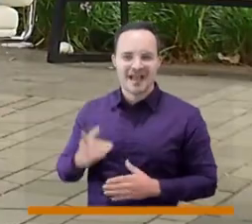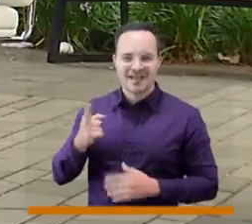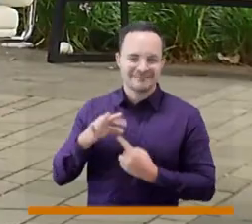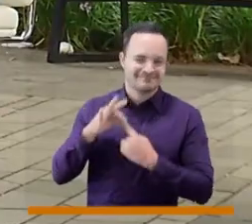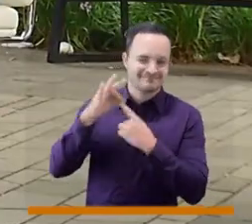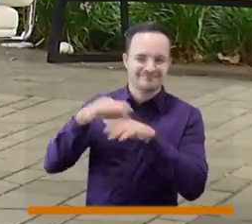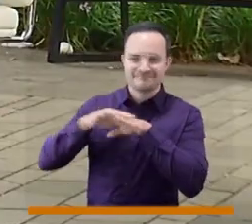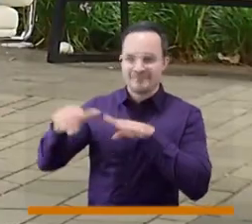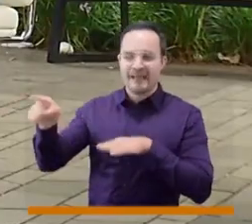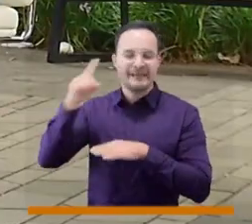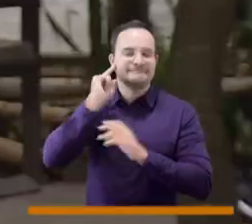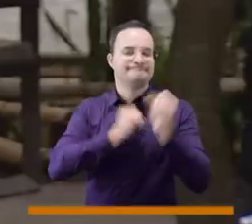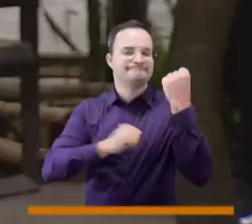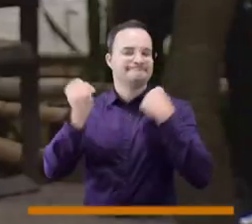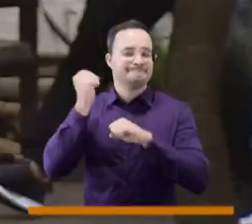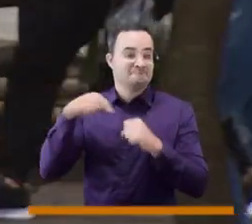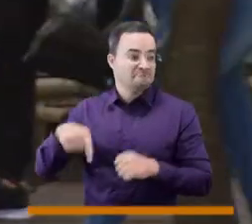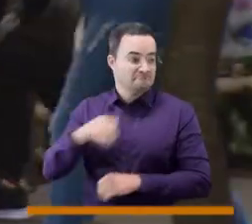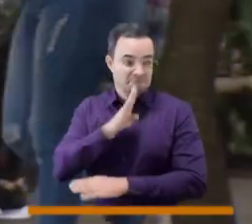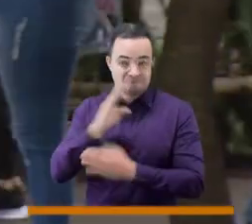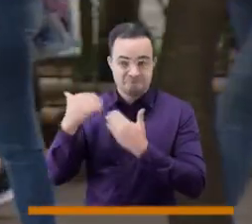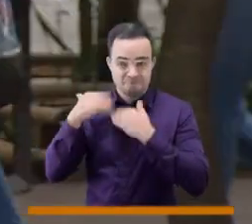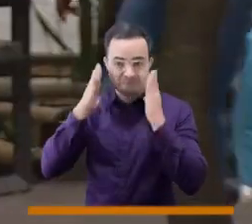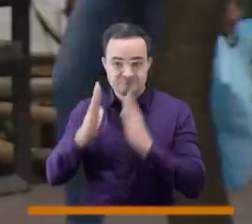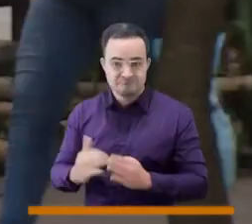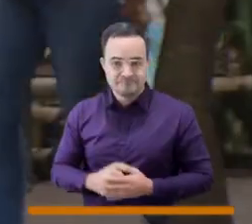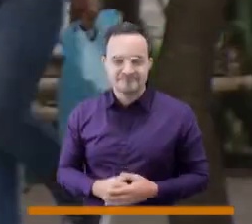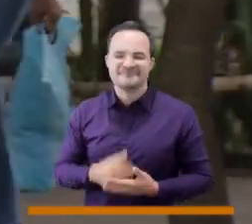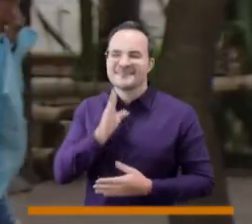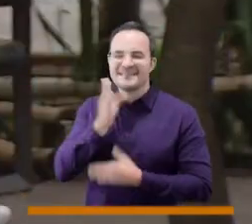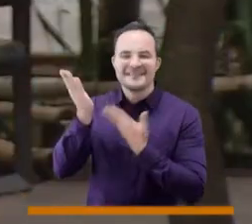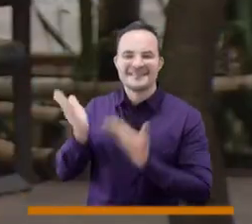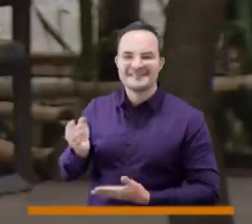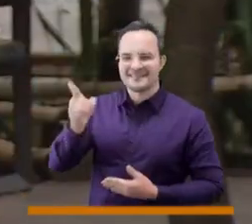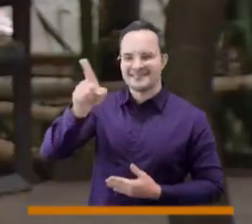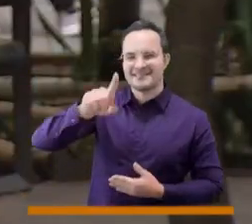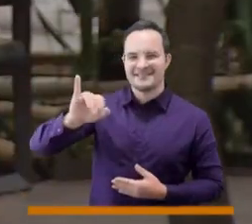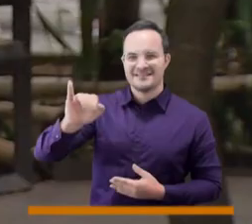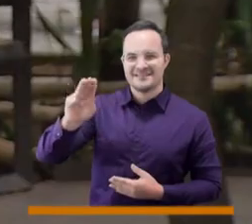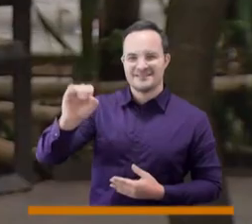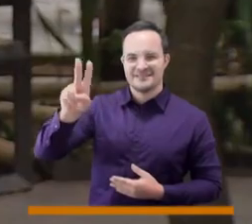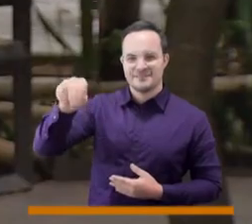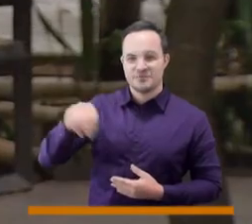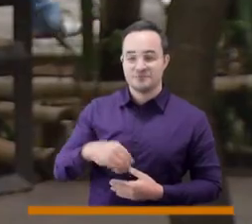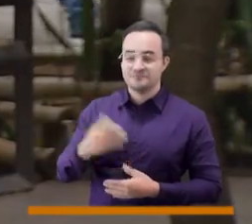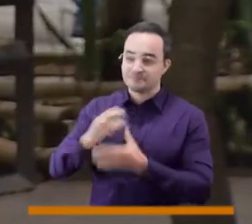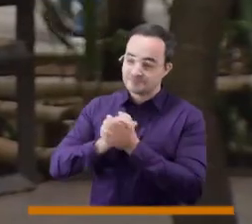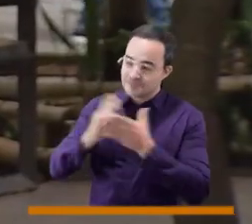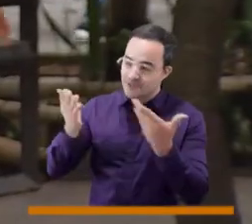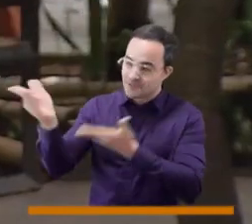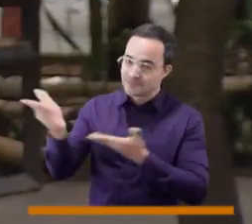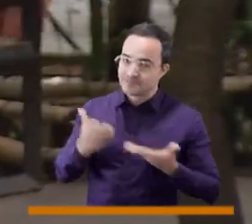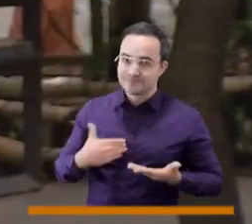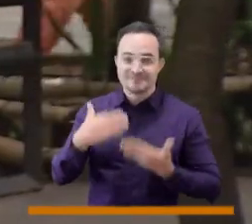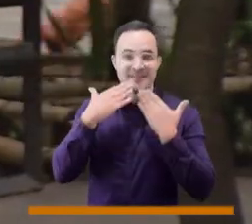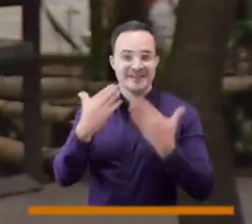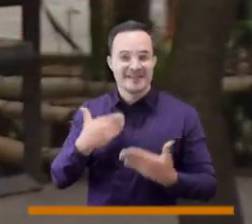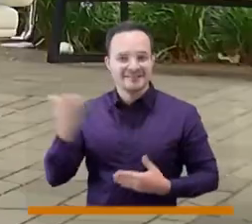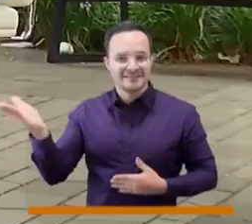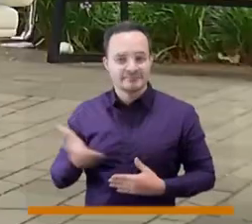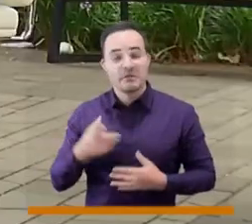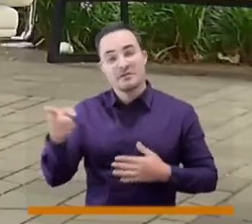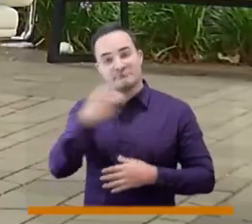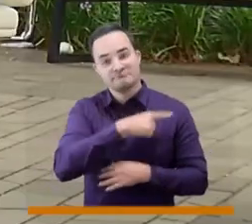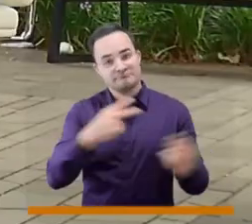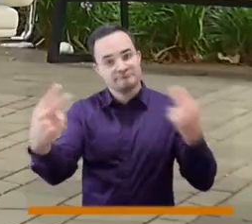anfitrión del día de hoy, acá en De Frente a la Gente, donde estamos hoy con Simón Pérez Londoño, concejal. Bienvenido a